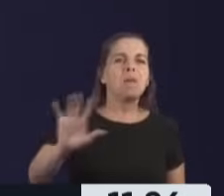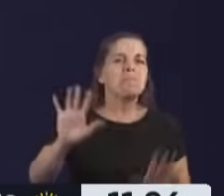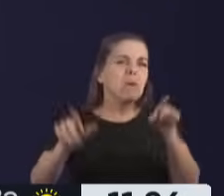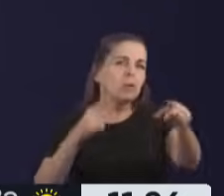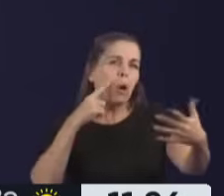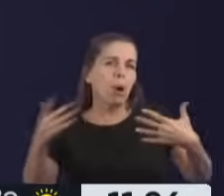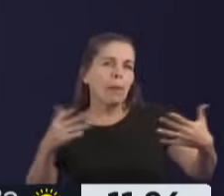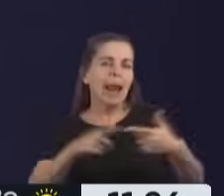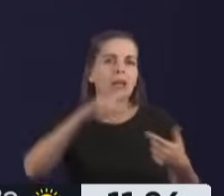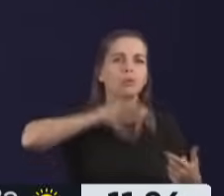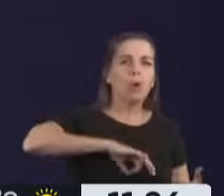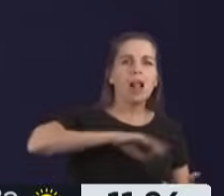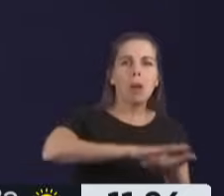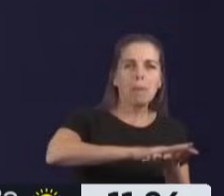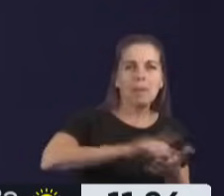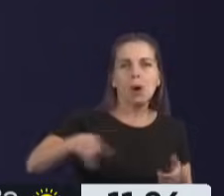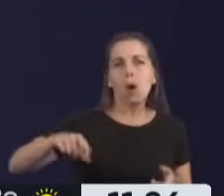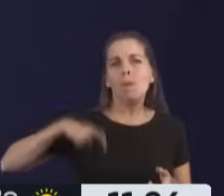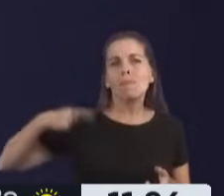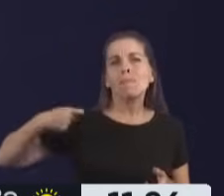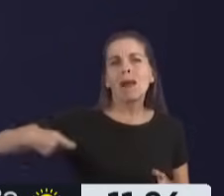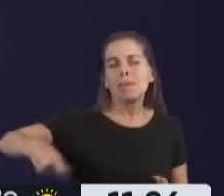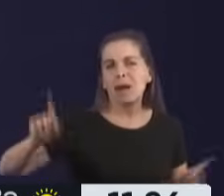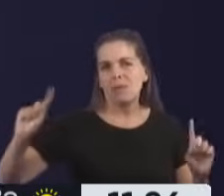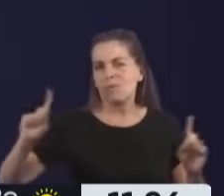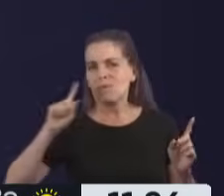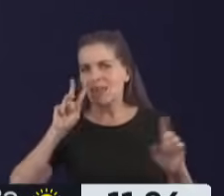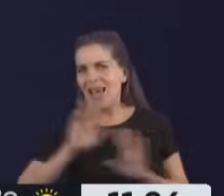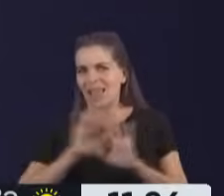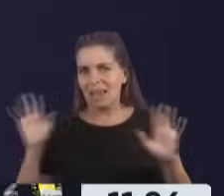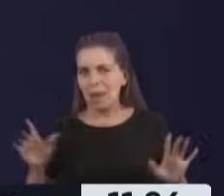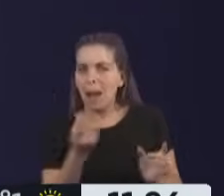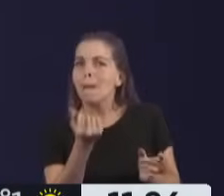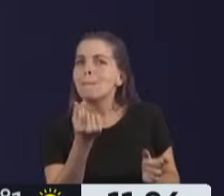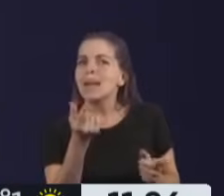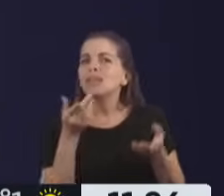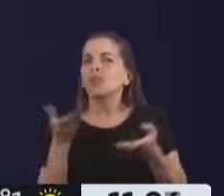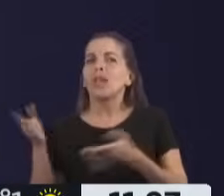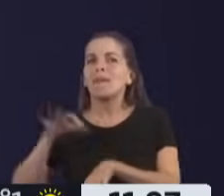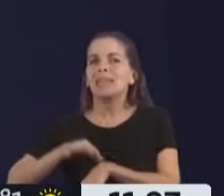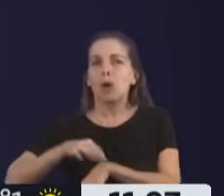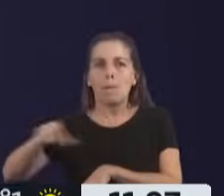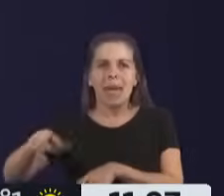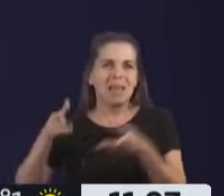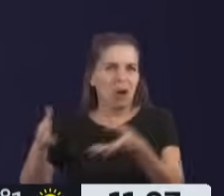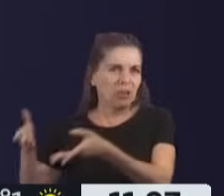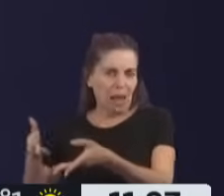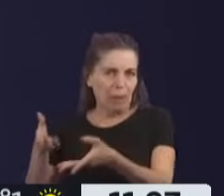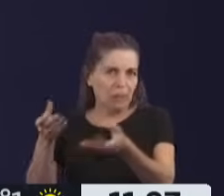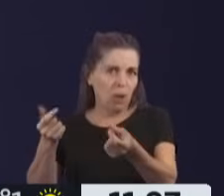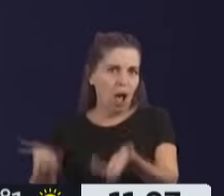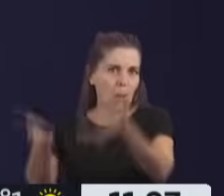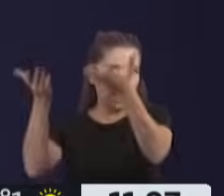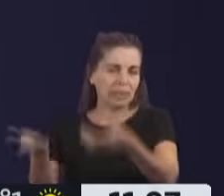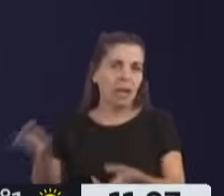prepagas y nada tiene que ver un precio de un servicio en este caso con esta cuestión que es